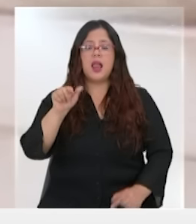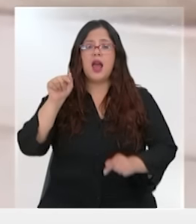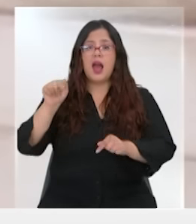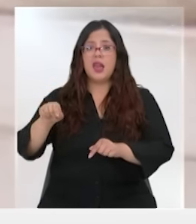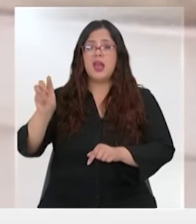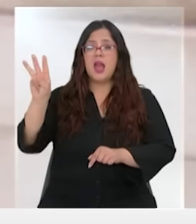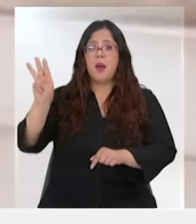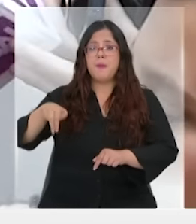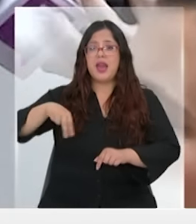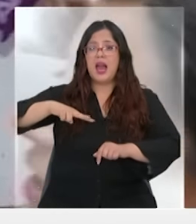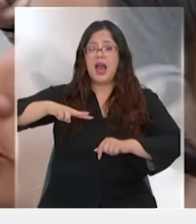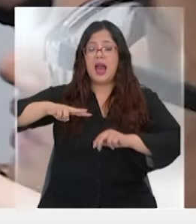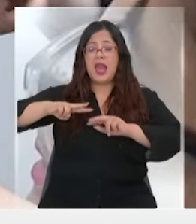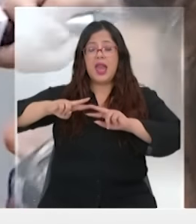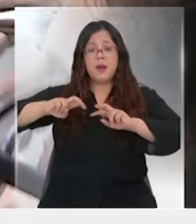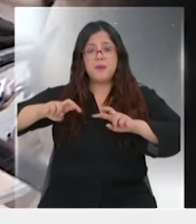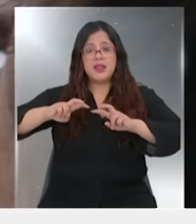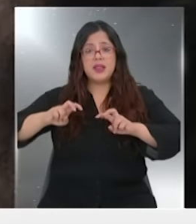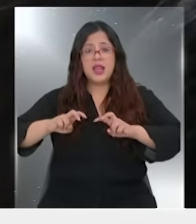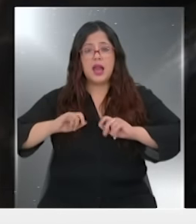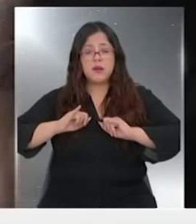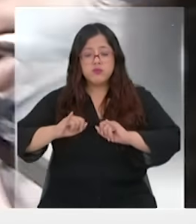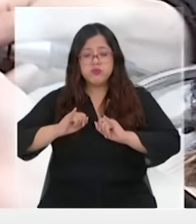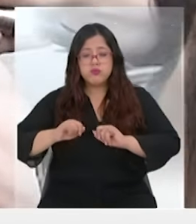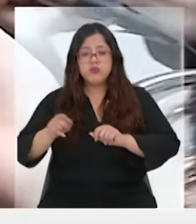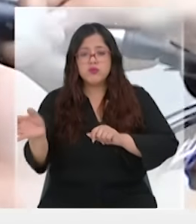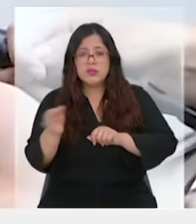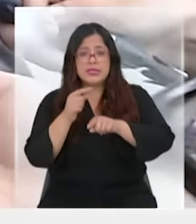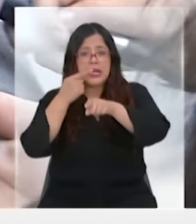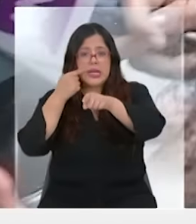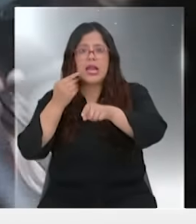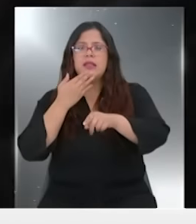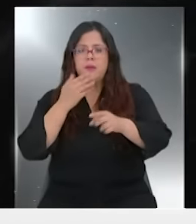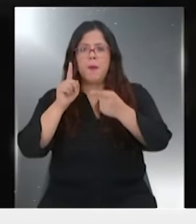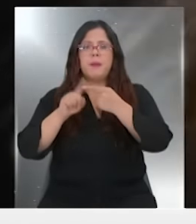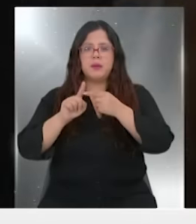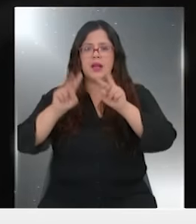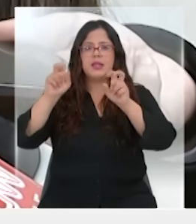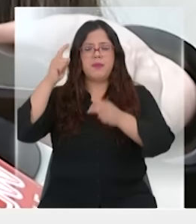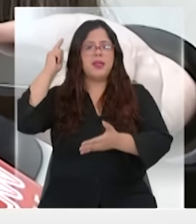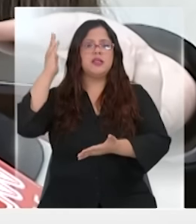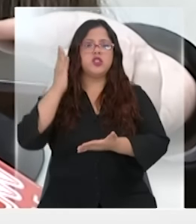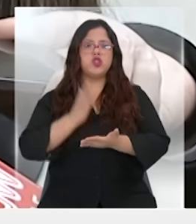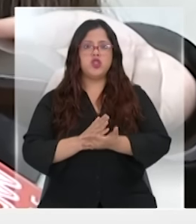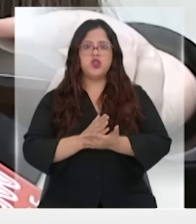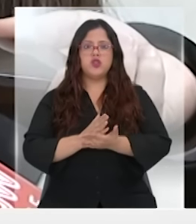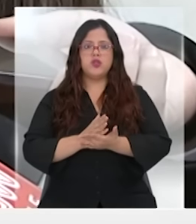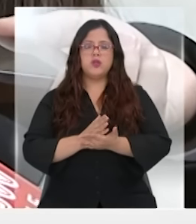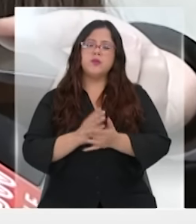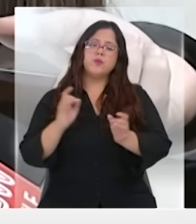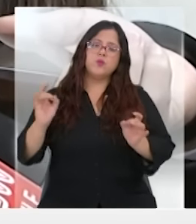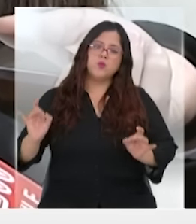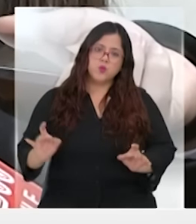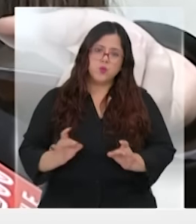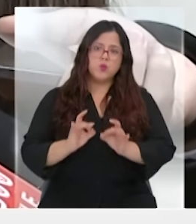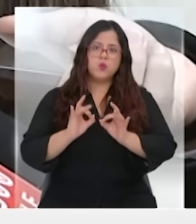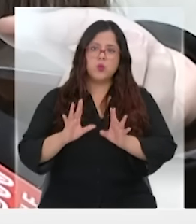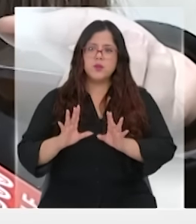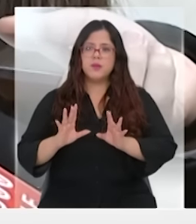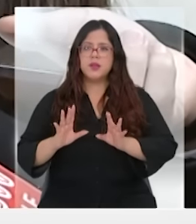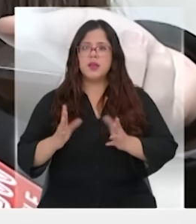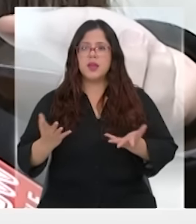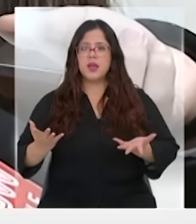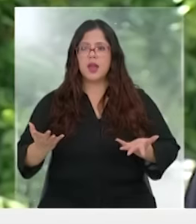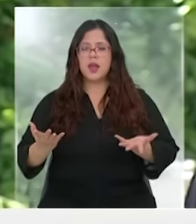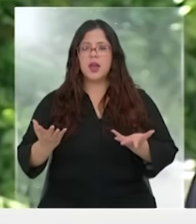Mega Investiga aseguran que él también habría participado en la toma de decisiones que podría haber estado destinadas